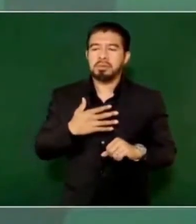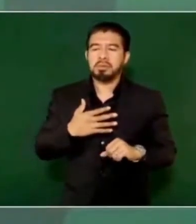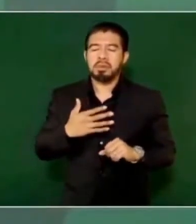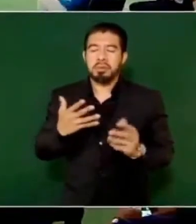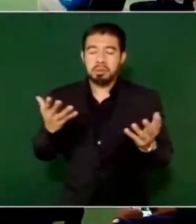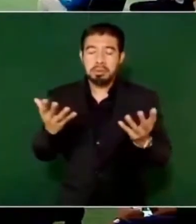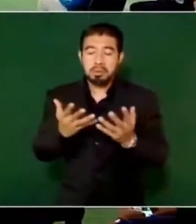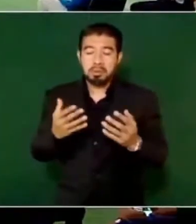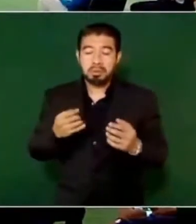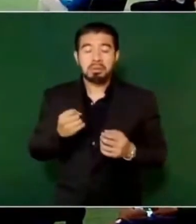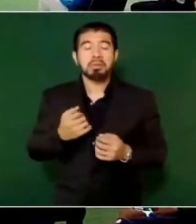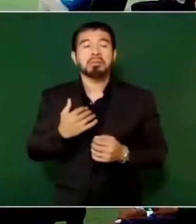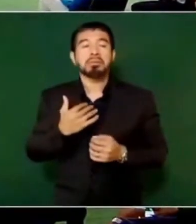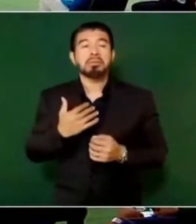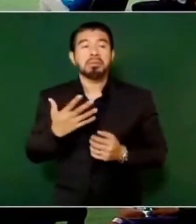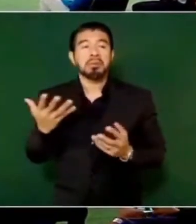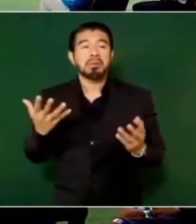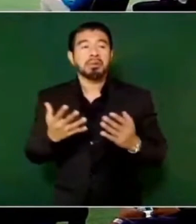y el caciquismo.